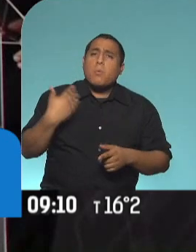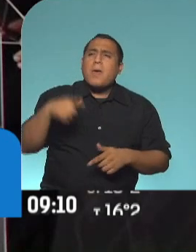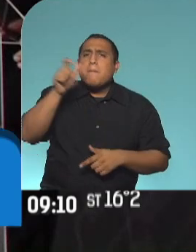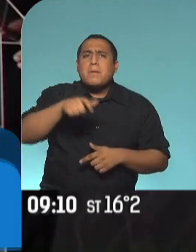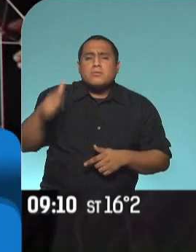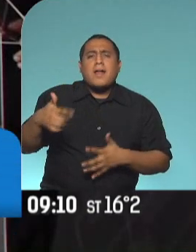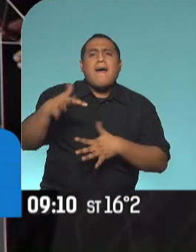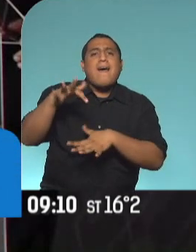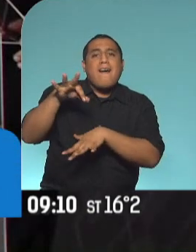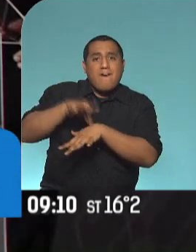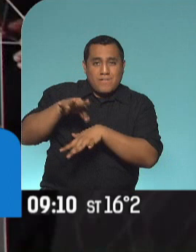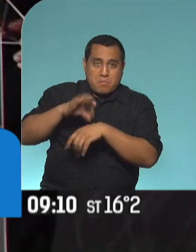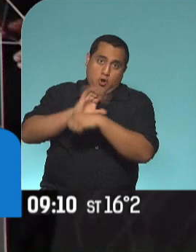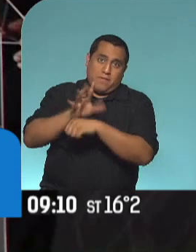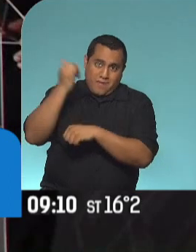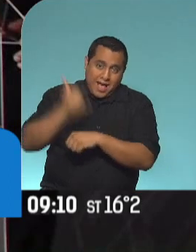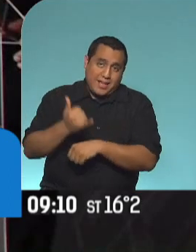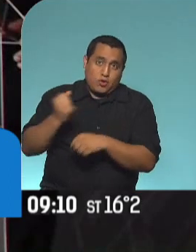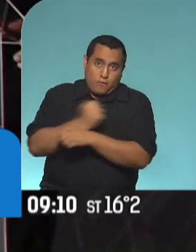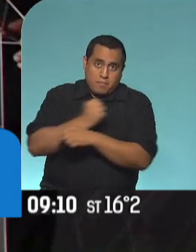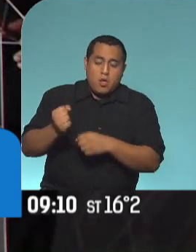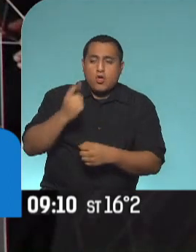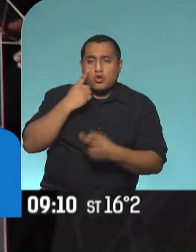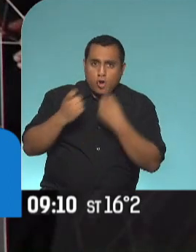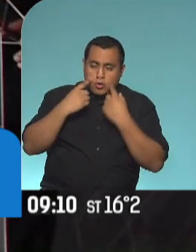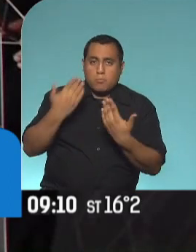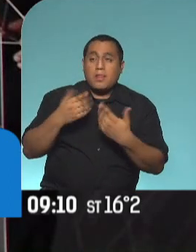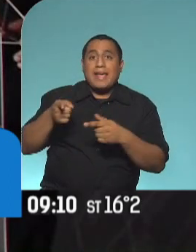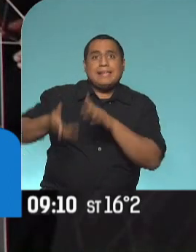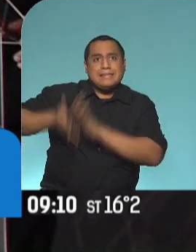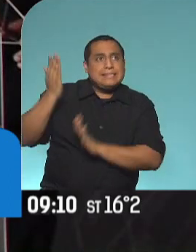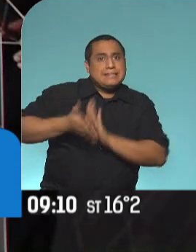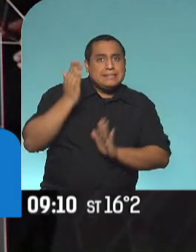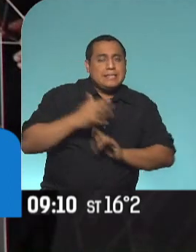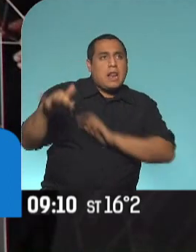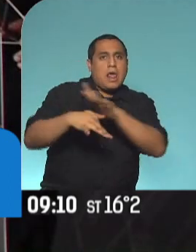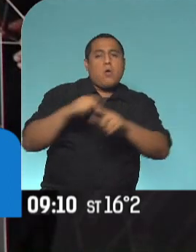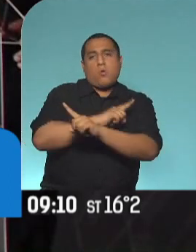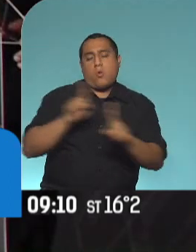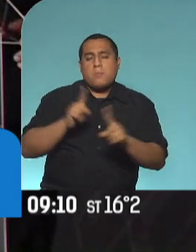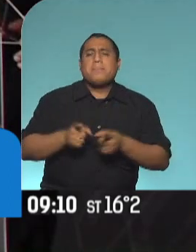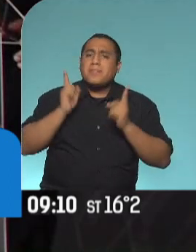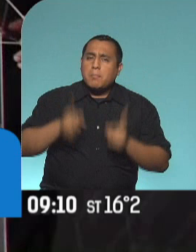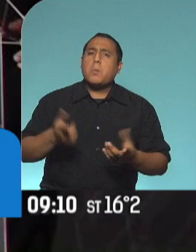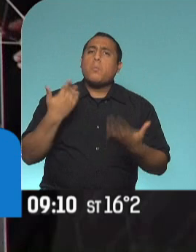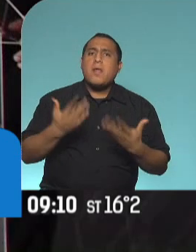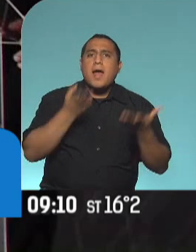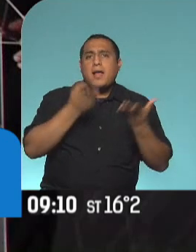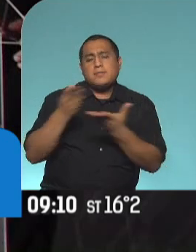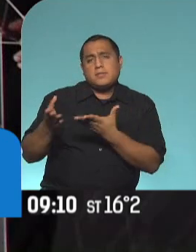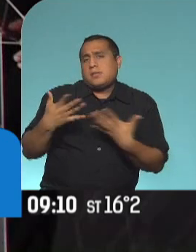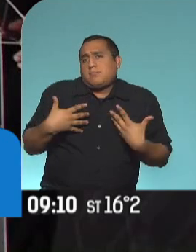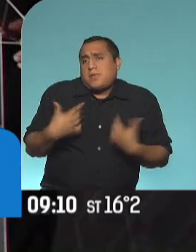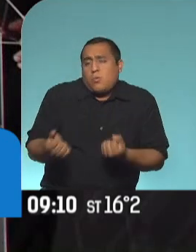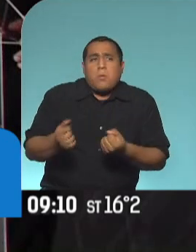personas diagnosticadas con coronavirus, evitando la circulación de estas personas. Pero también permite continuar con la asistencia y el cuidado de la salud